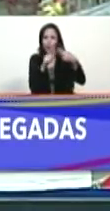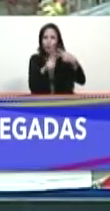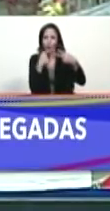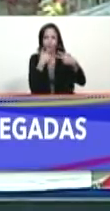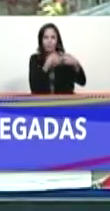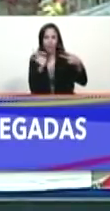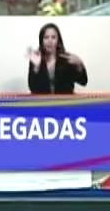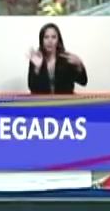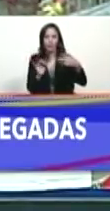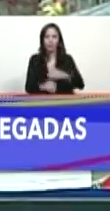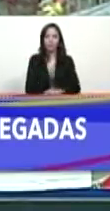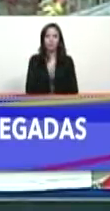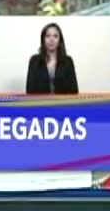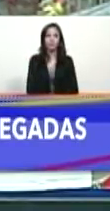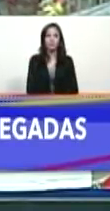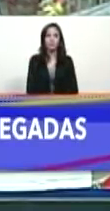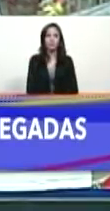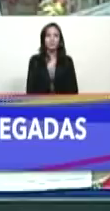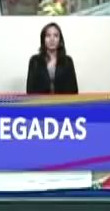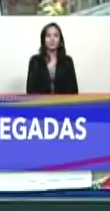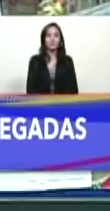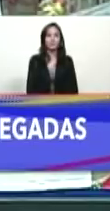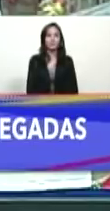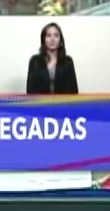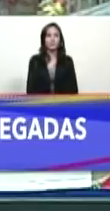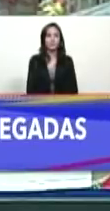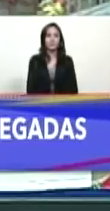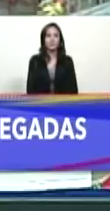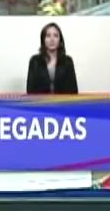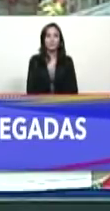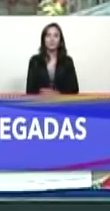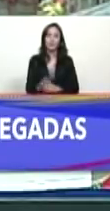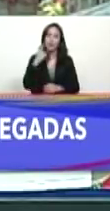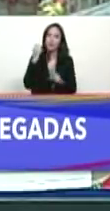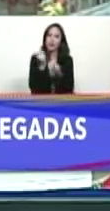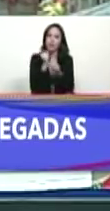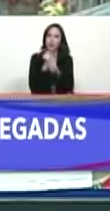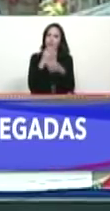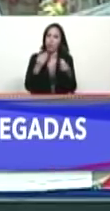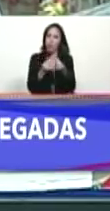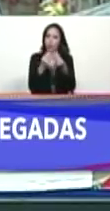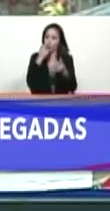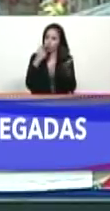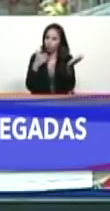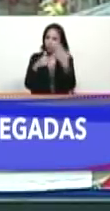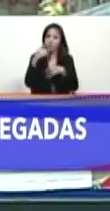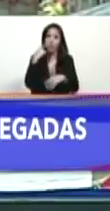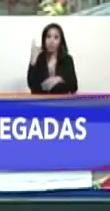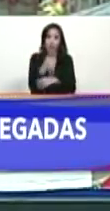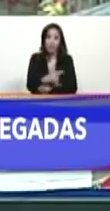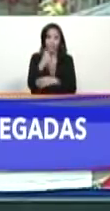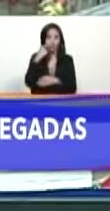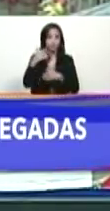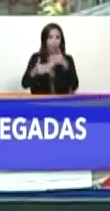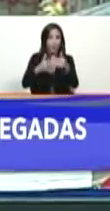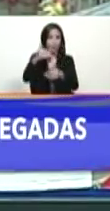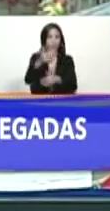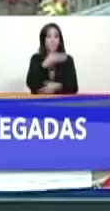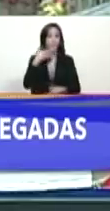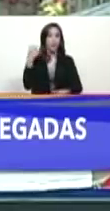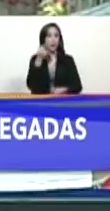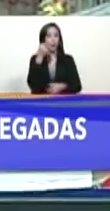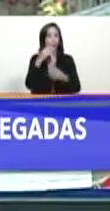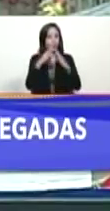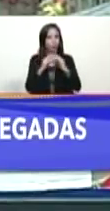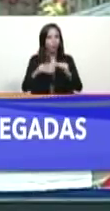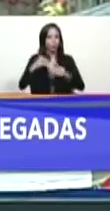maravilloso. Un dúo perfecto que debe continuar trabajando por echar adelante todo